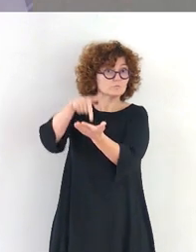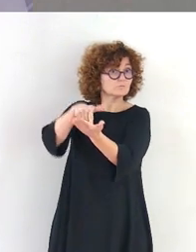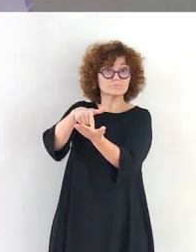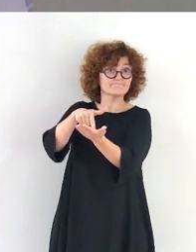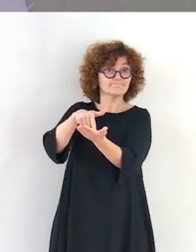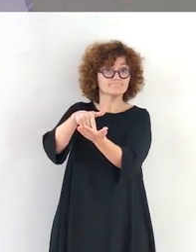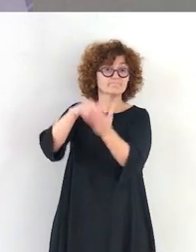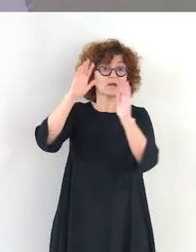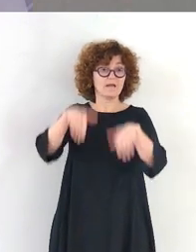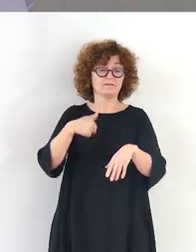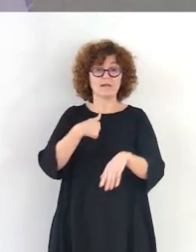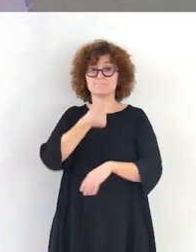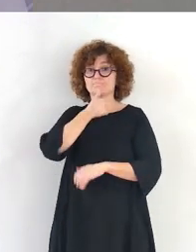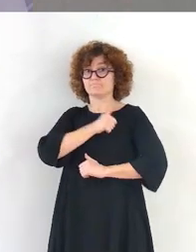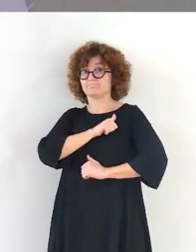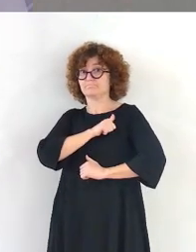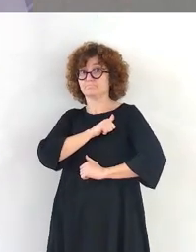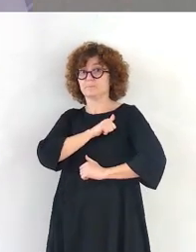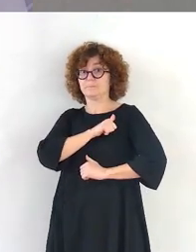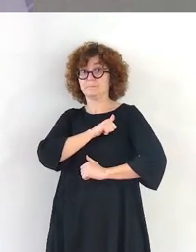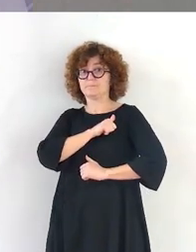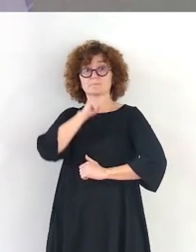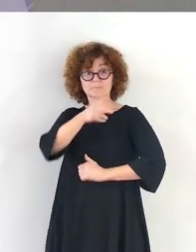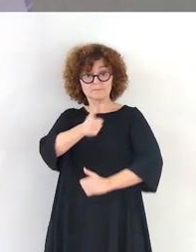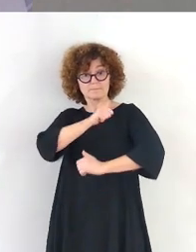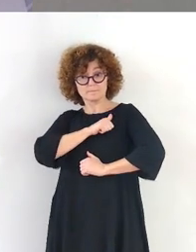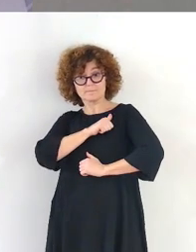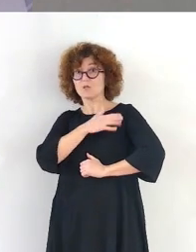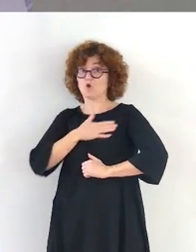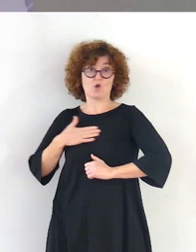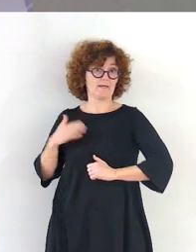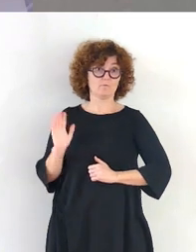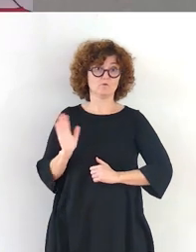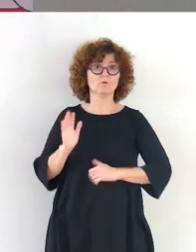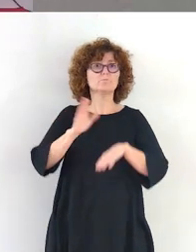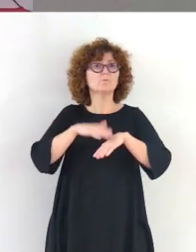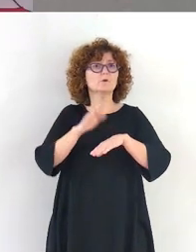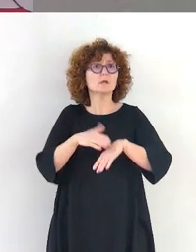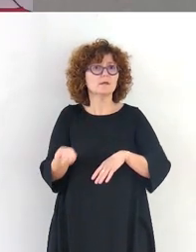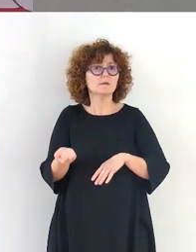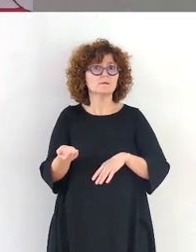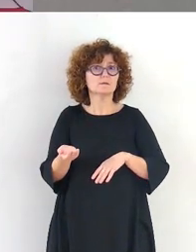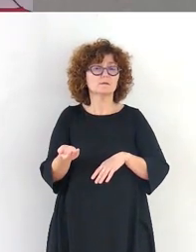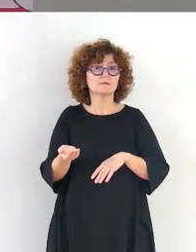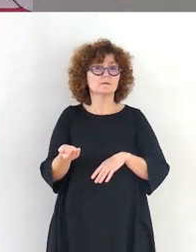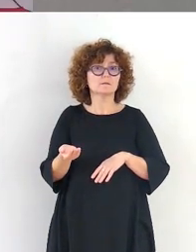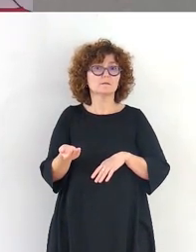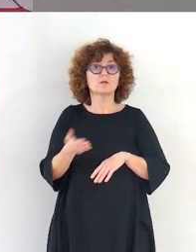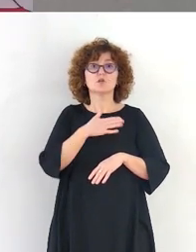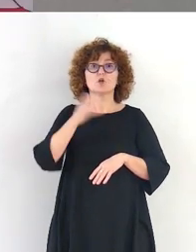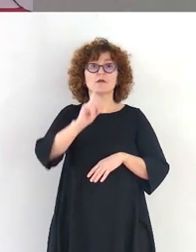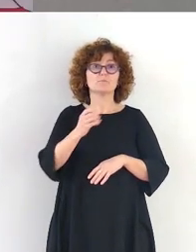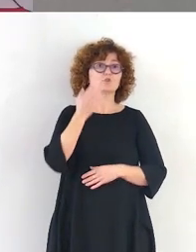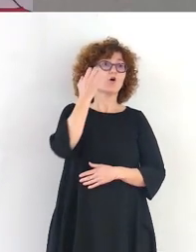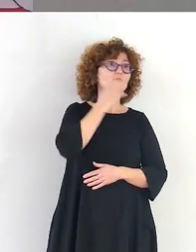quedaremos siempre en la trinchera y en la trinchera es donde no queremos estar cierto Por qué Porque no queremos protestas